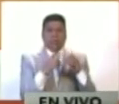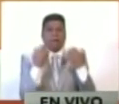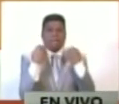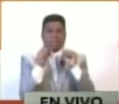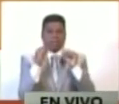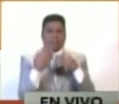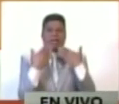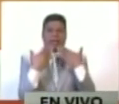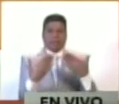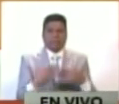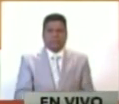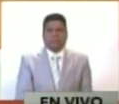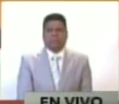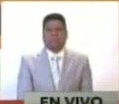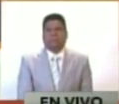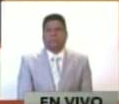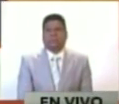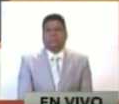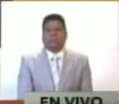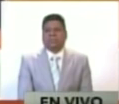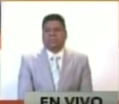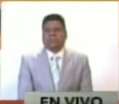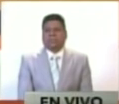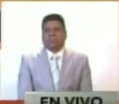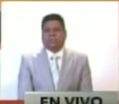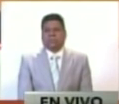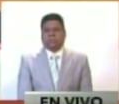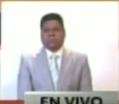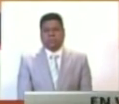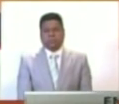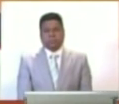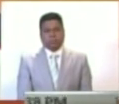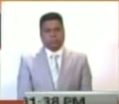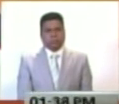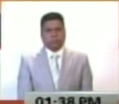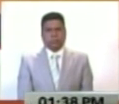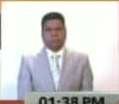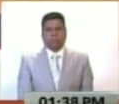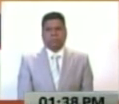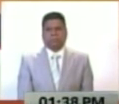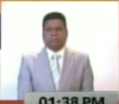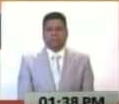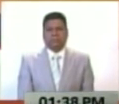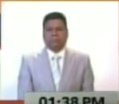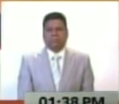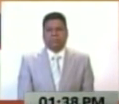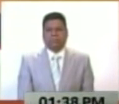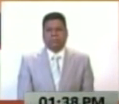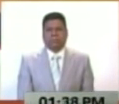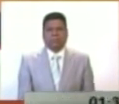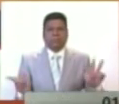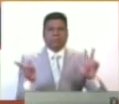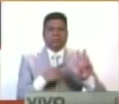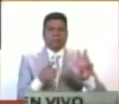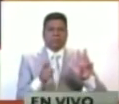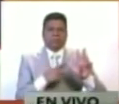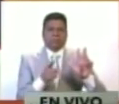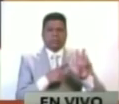Gracias. La tercera pregunta viene de parte de Pedro Grigel del portal